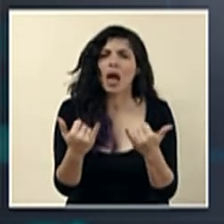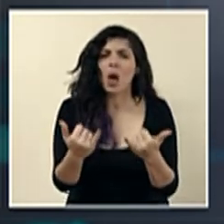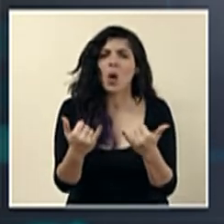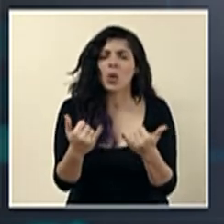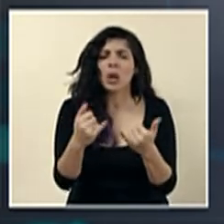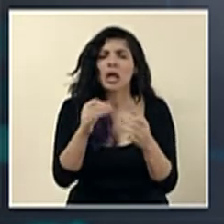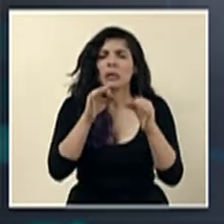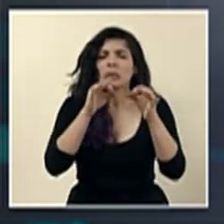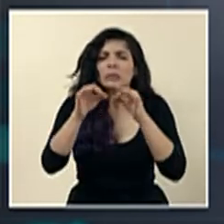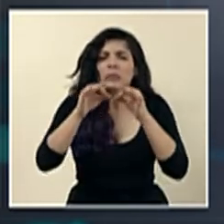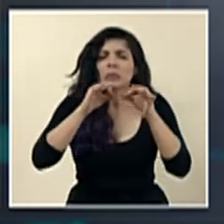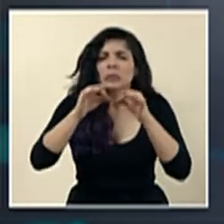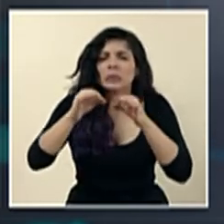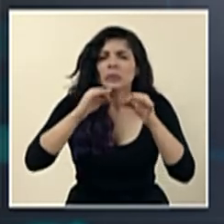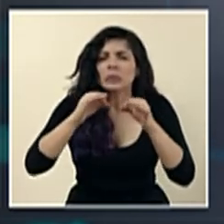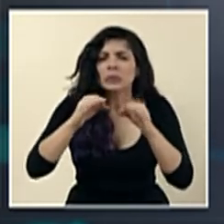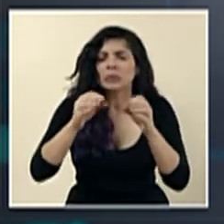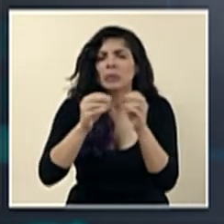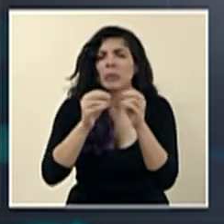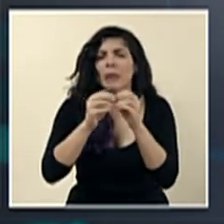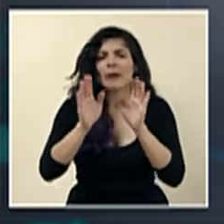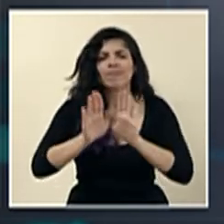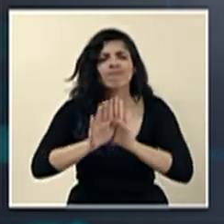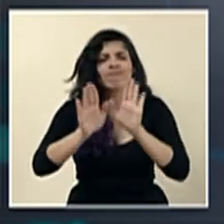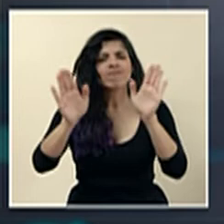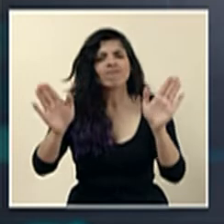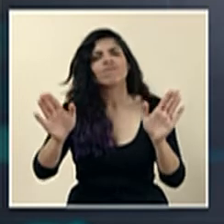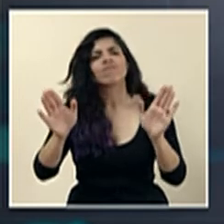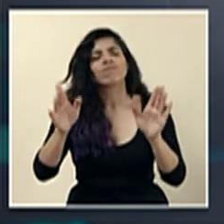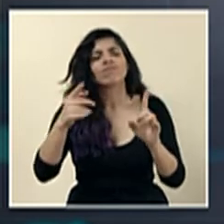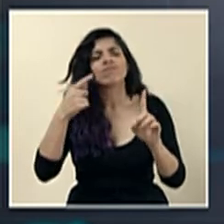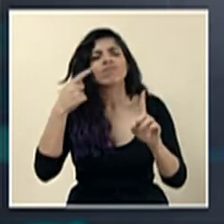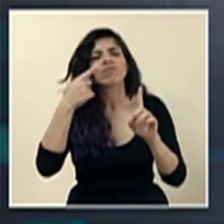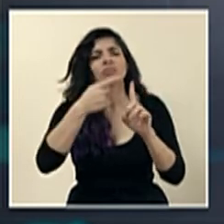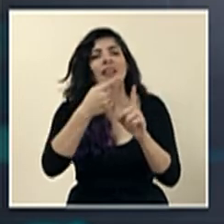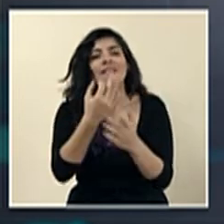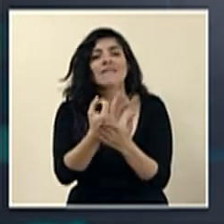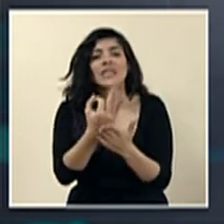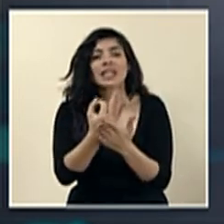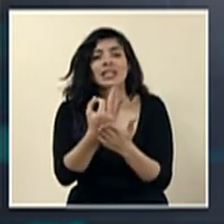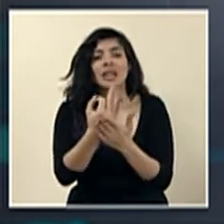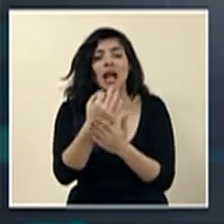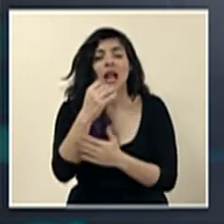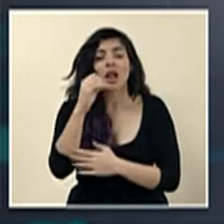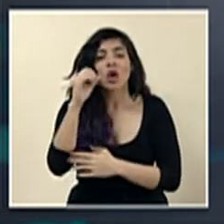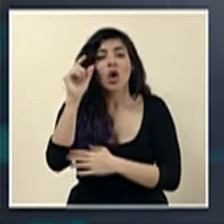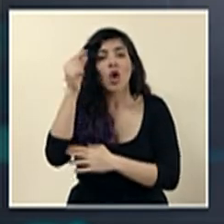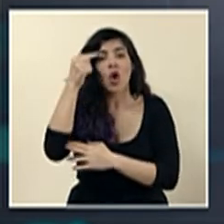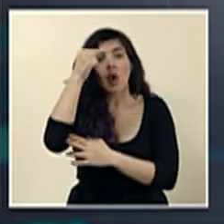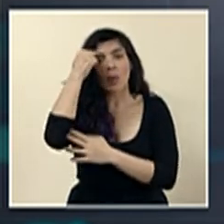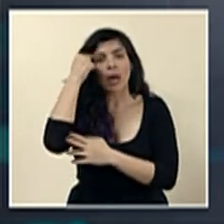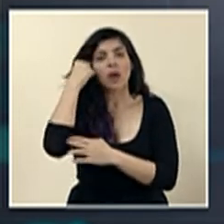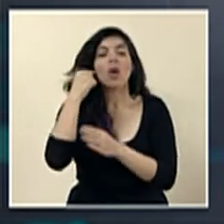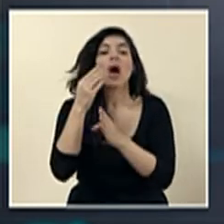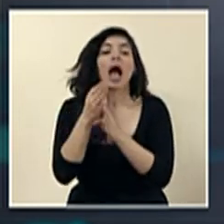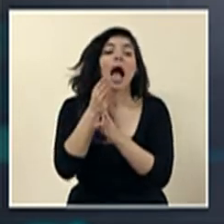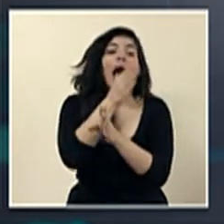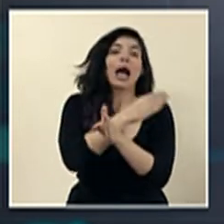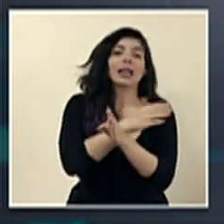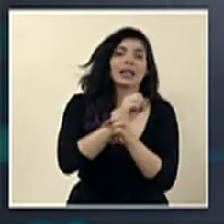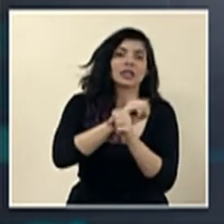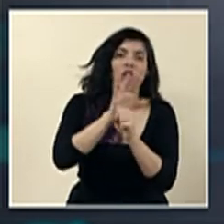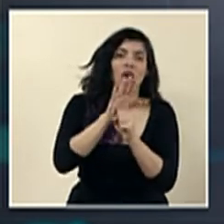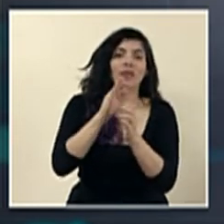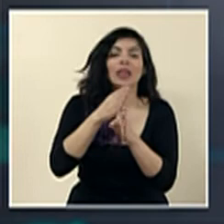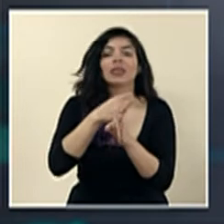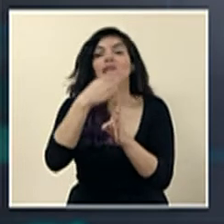un detalle bastante amplio de la posición fiscal del gobierno antes y después del COVID,